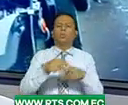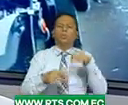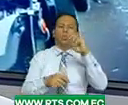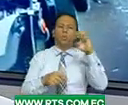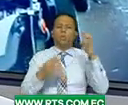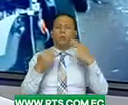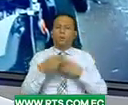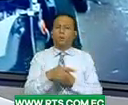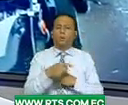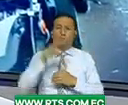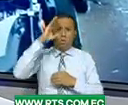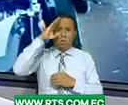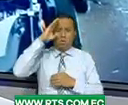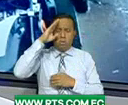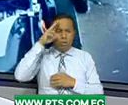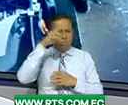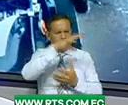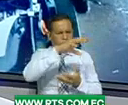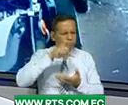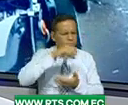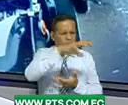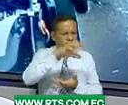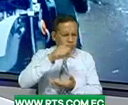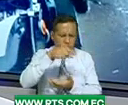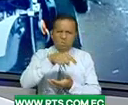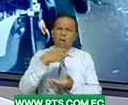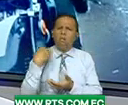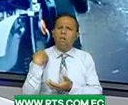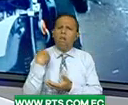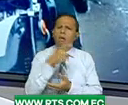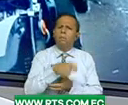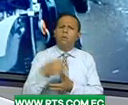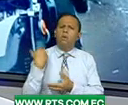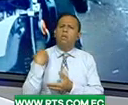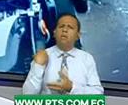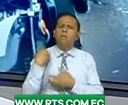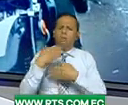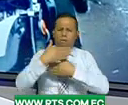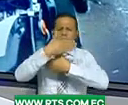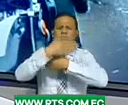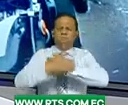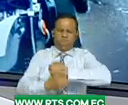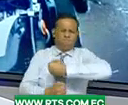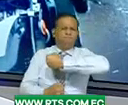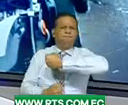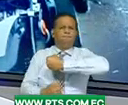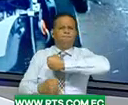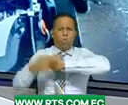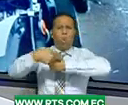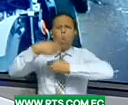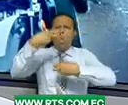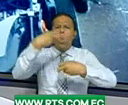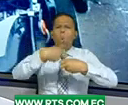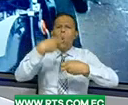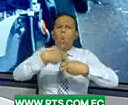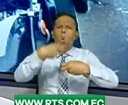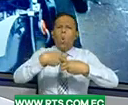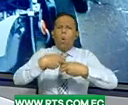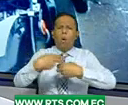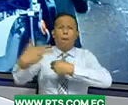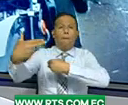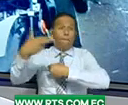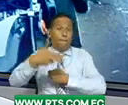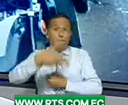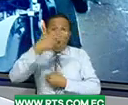decomisaron escudos de metal blindado que aparentemente eran utilizados por bandas delictivas para protegerse de los ataques armados